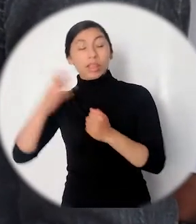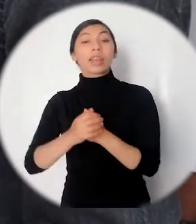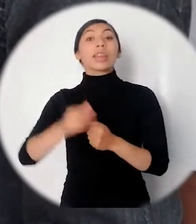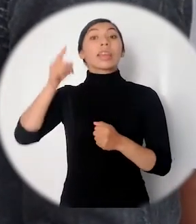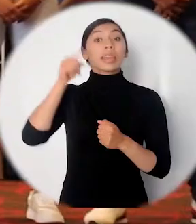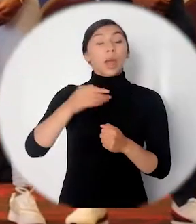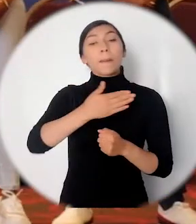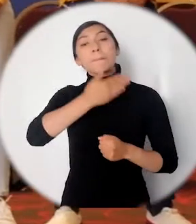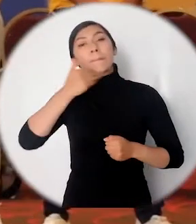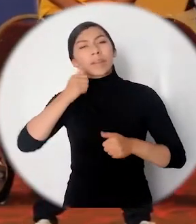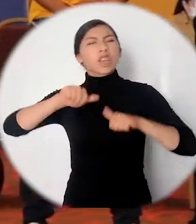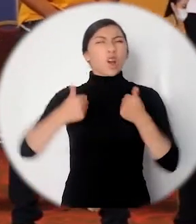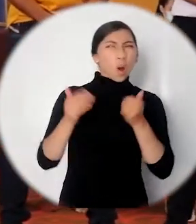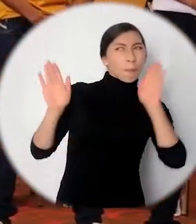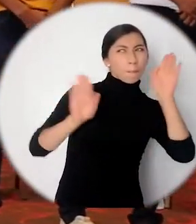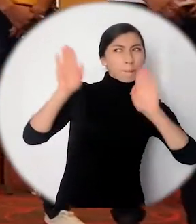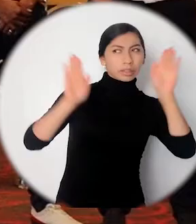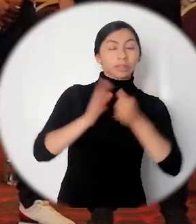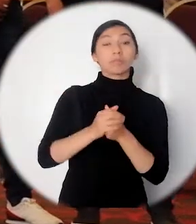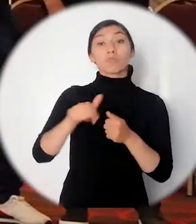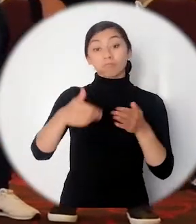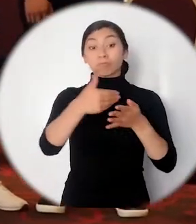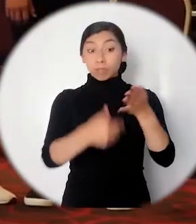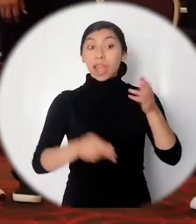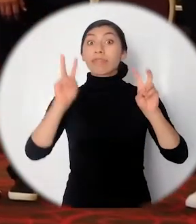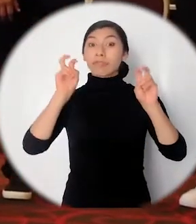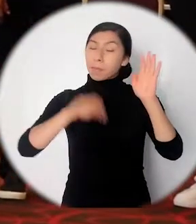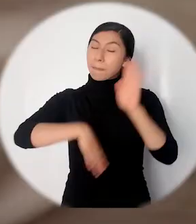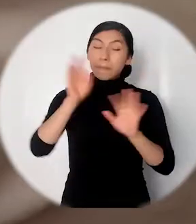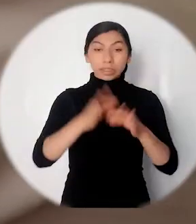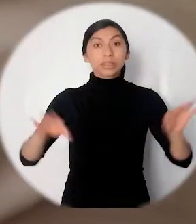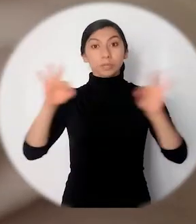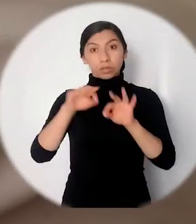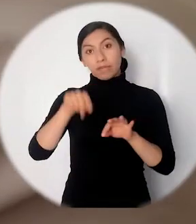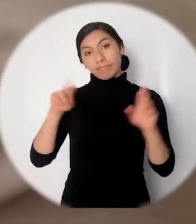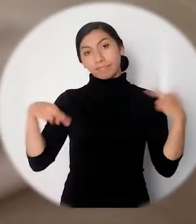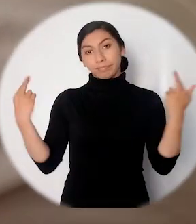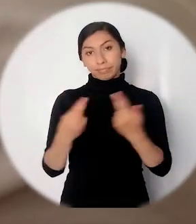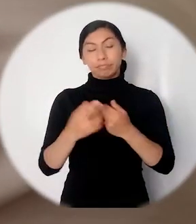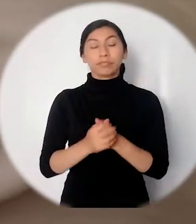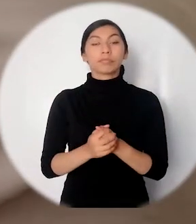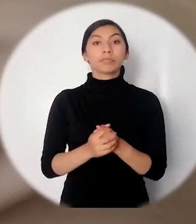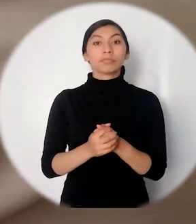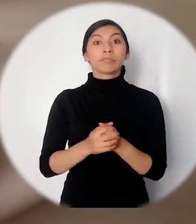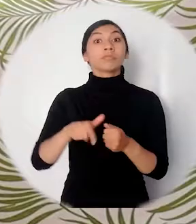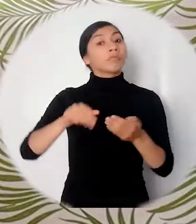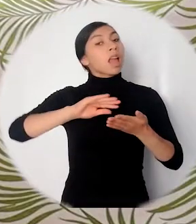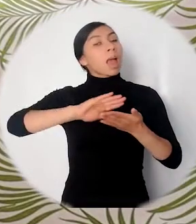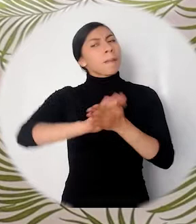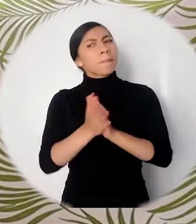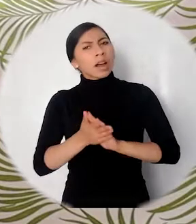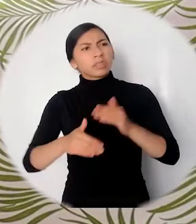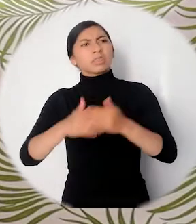para brindar garantías en la participación de los jóvenes fueron algunos de los temas clave que se trataron durante este encuentro. La paz empieza desde